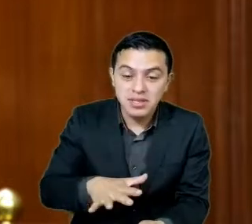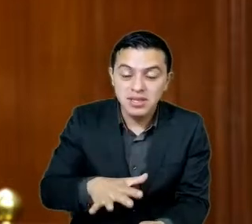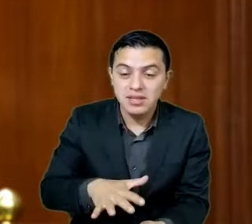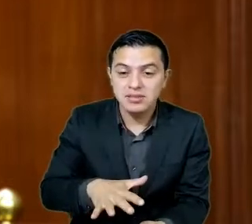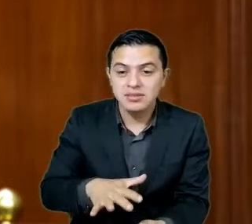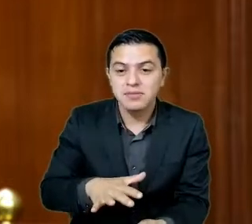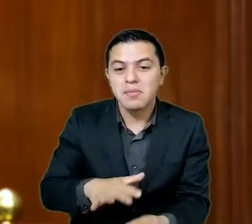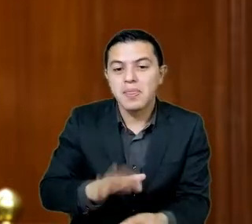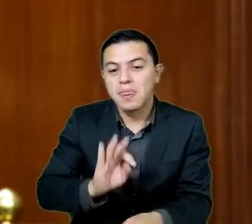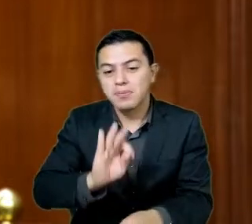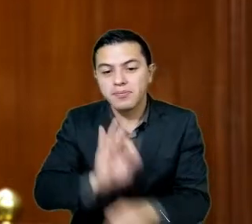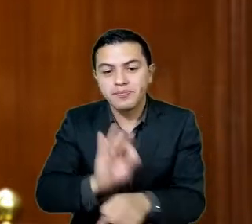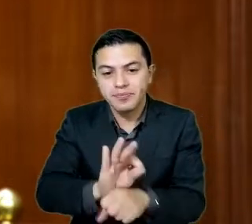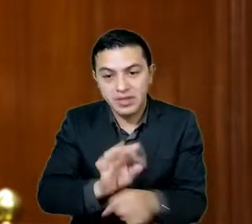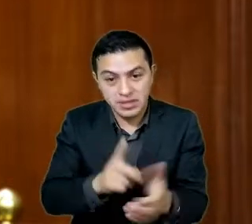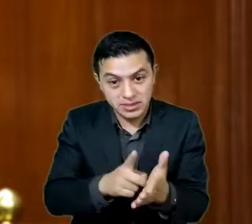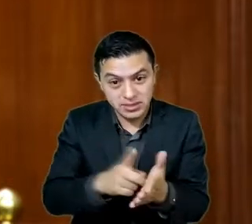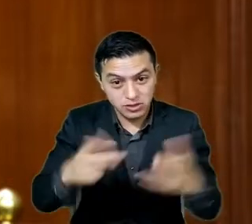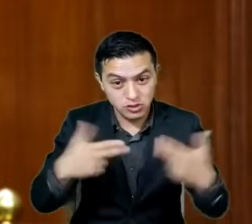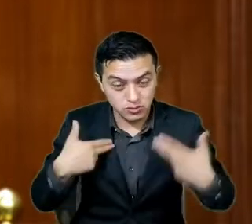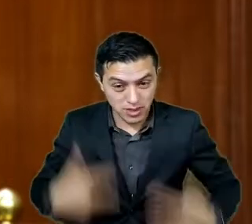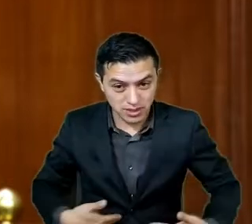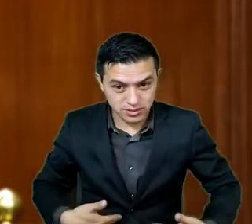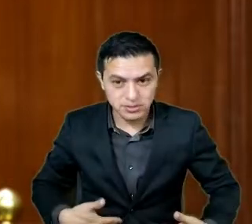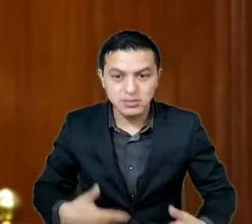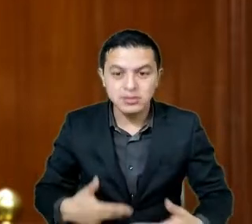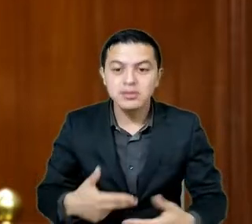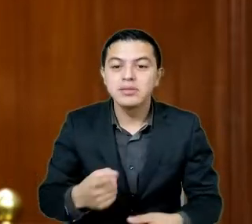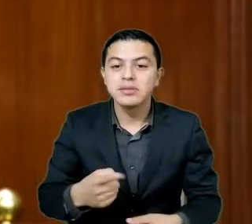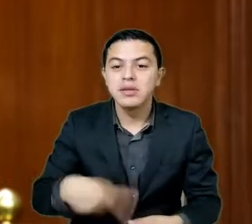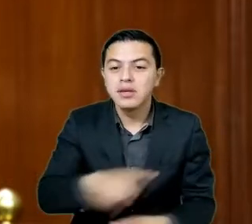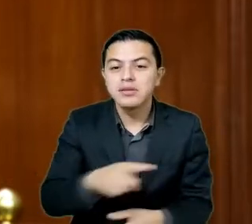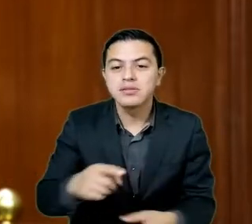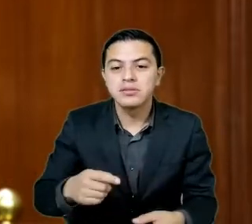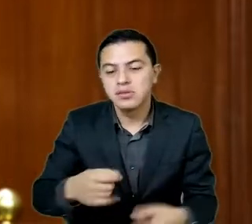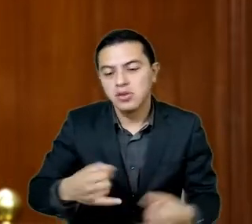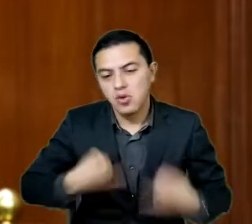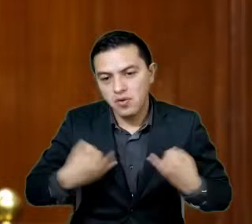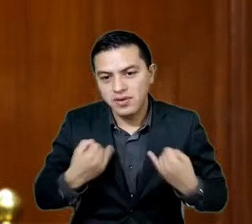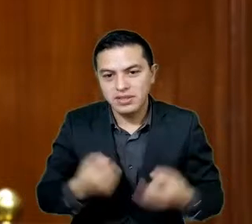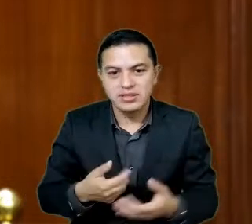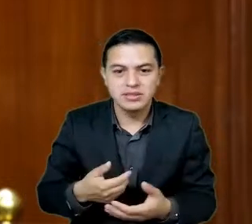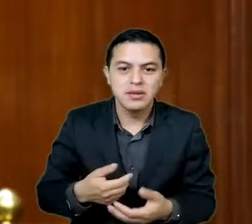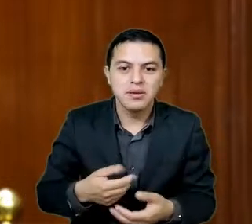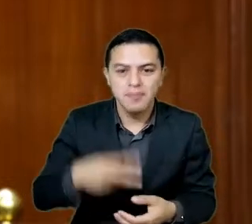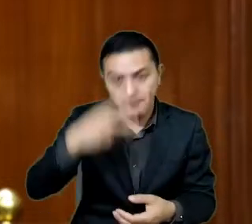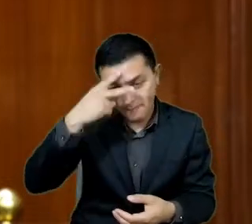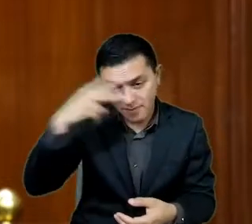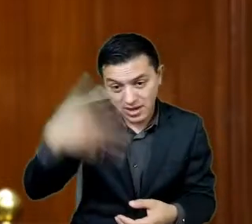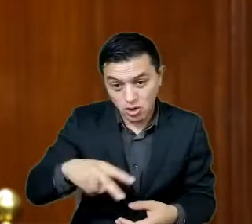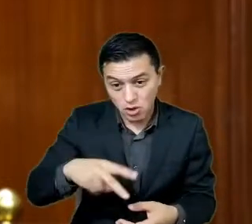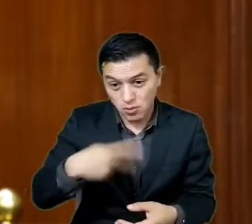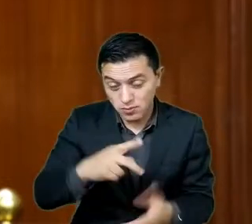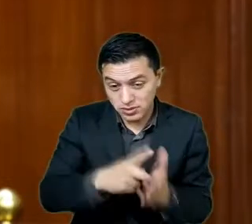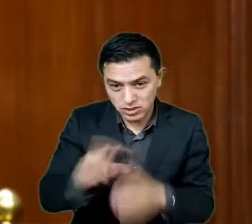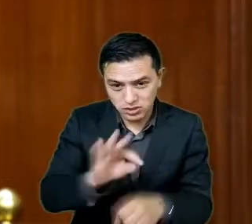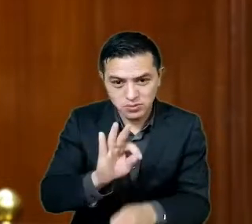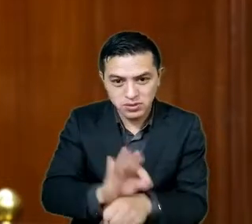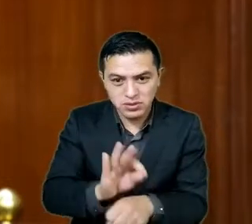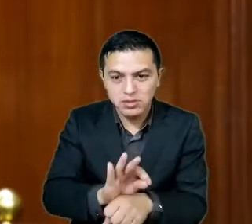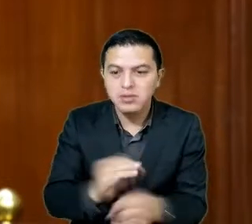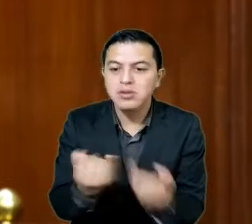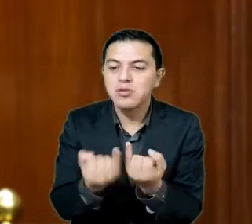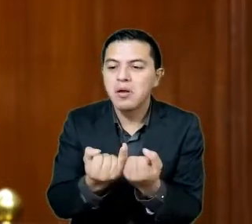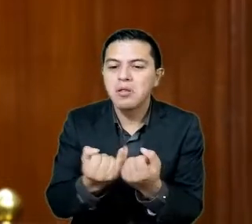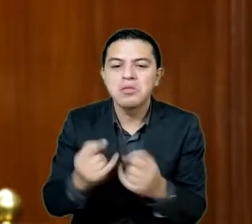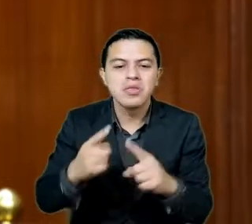con la finalidad de proteger de forma integral los derechos de niñas, niños, adolescentes mexiquenses. Coadyuvar con las dependencias y